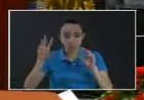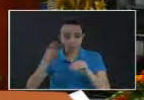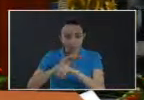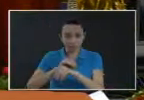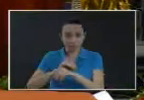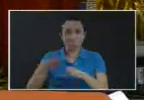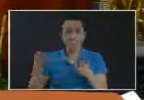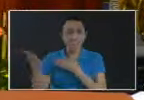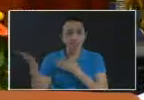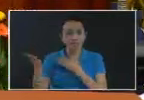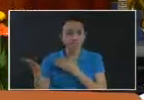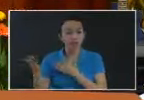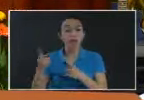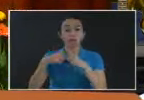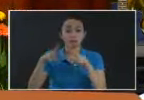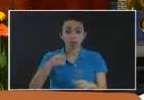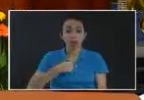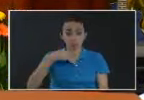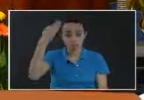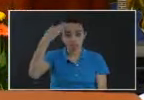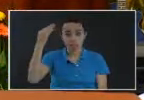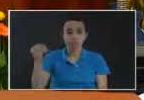precioso, pero sé que es un compromiso.